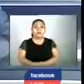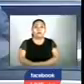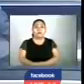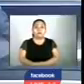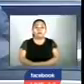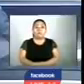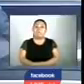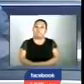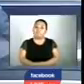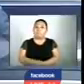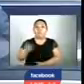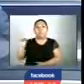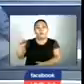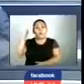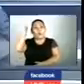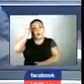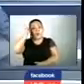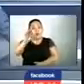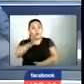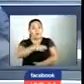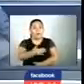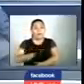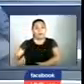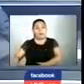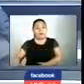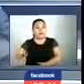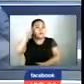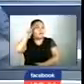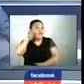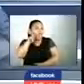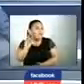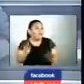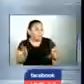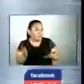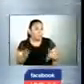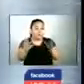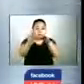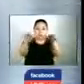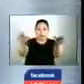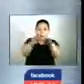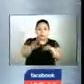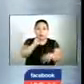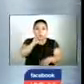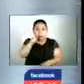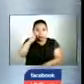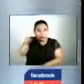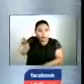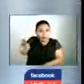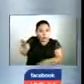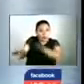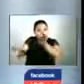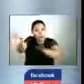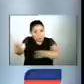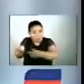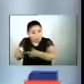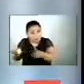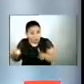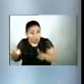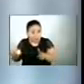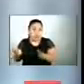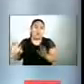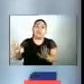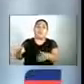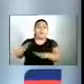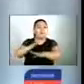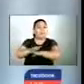Bien, a este caso ha reaccionado el presidente de la República Nayib Bukele y ha dicho lo siguiente, esta es la independencia del sistema judicial que